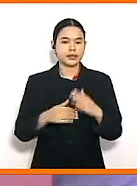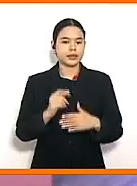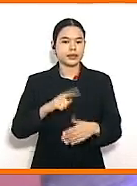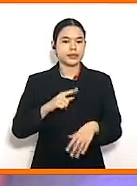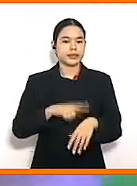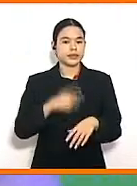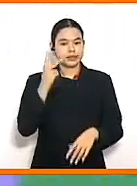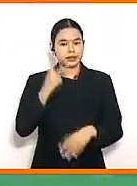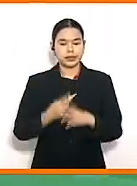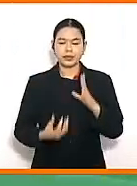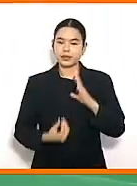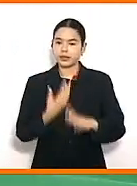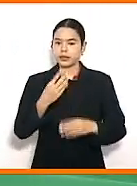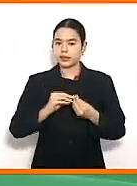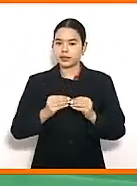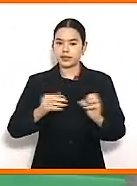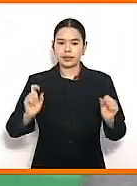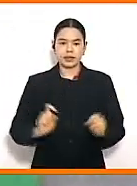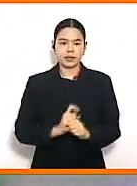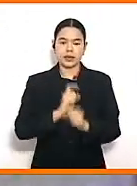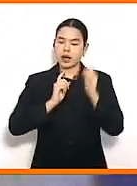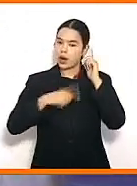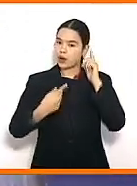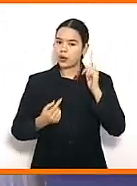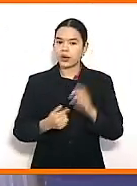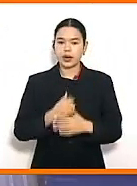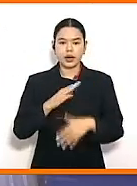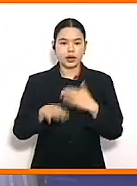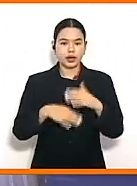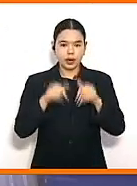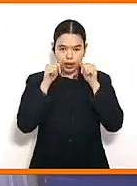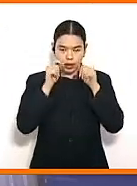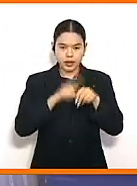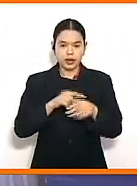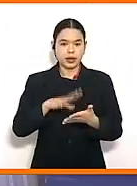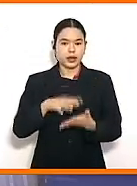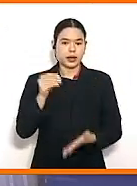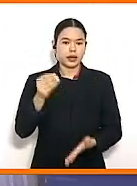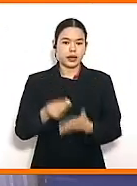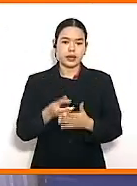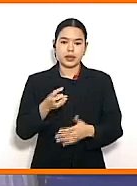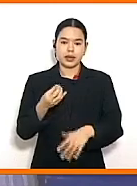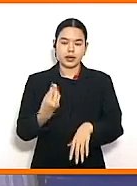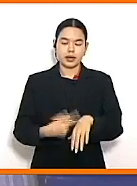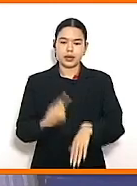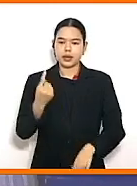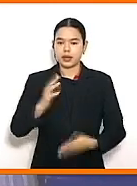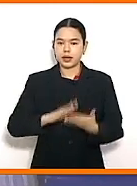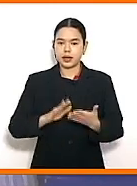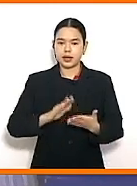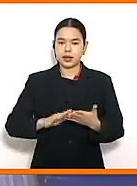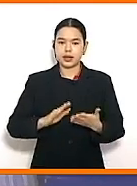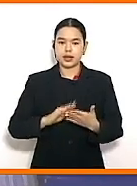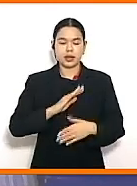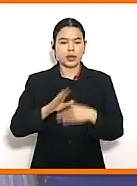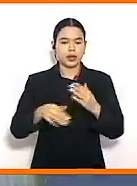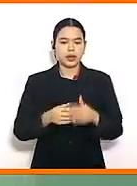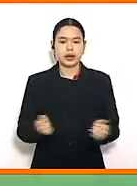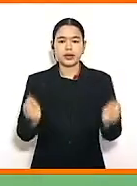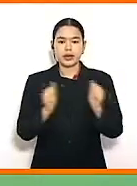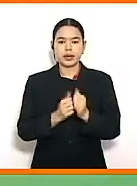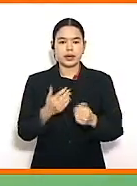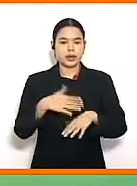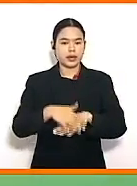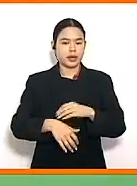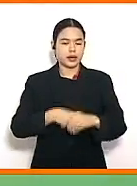conocer ese afortunado número ganador en diaria. Atentos, porque con diaria multiplicamos 60 veces tu inversión. Acompáñame a incluir